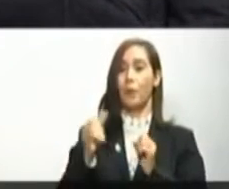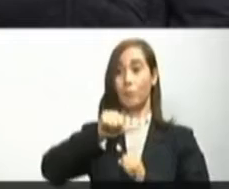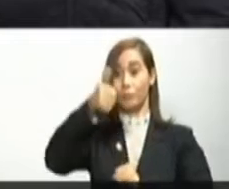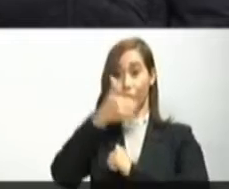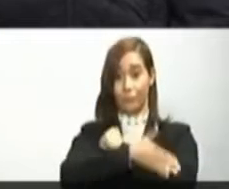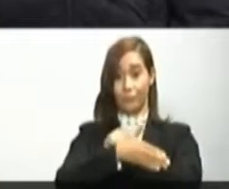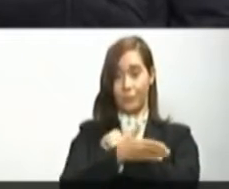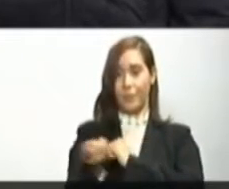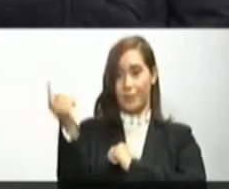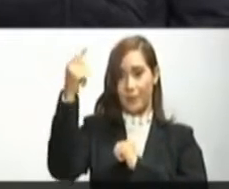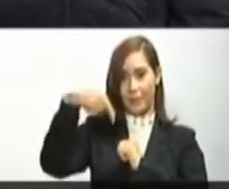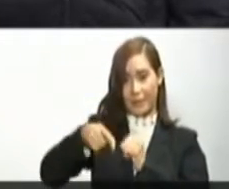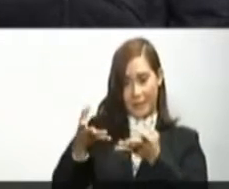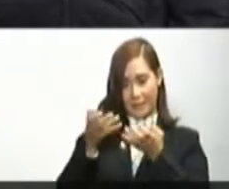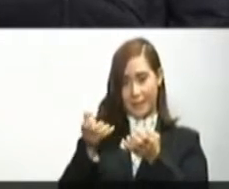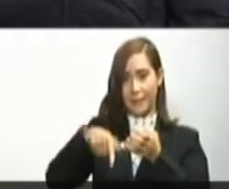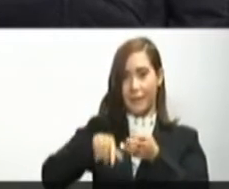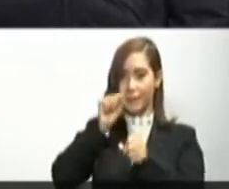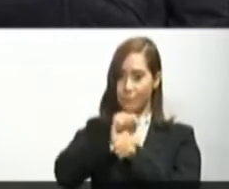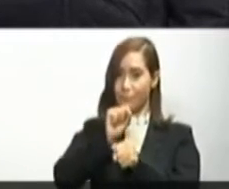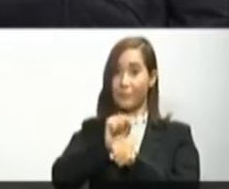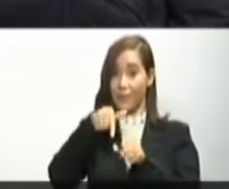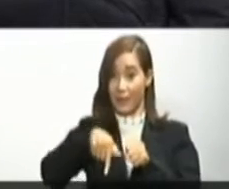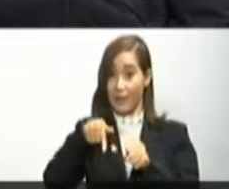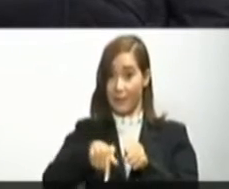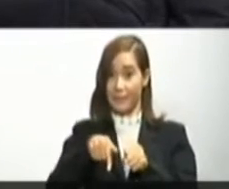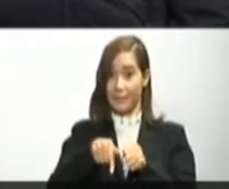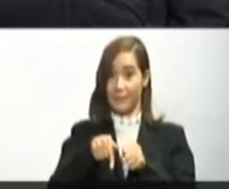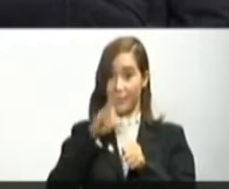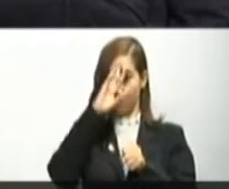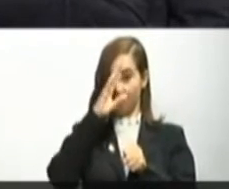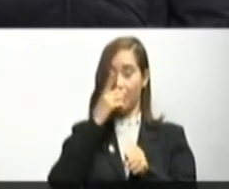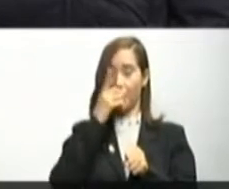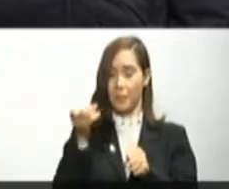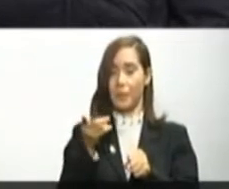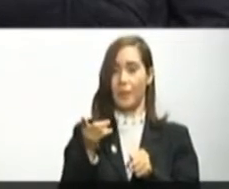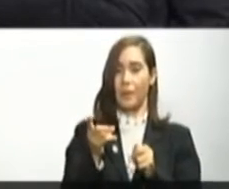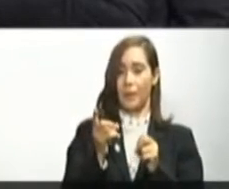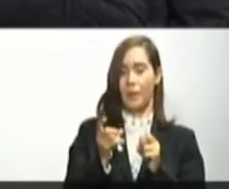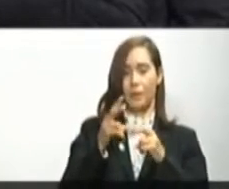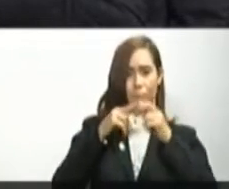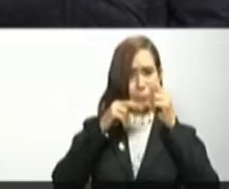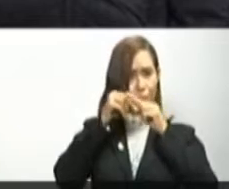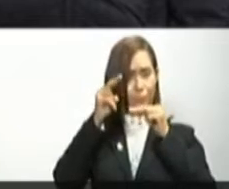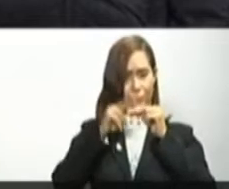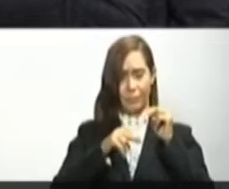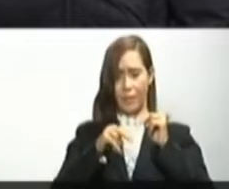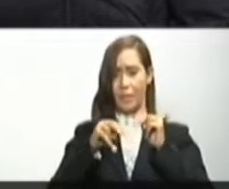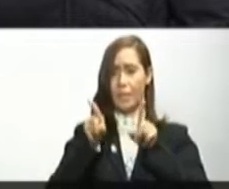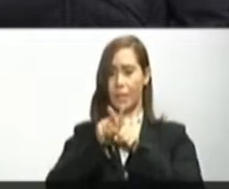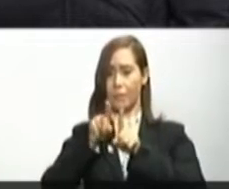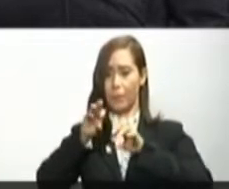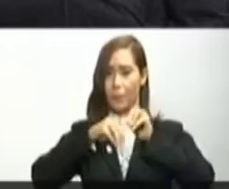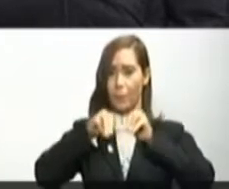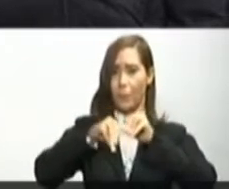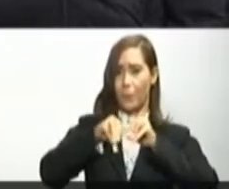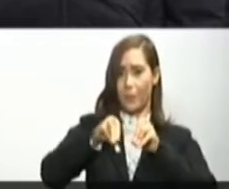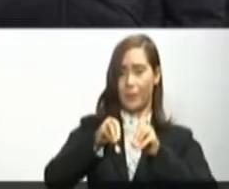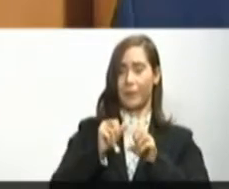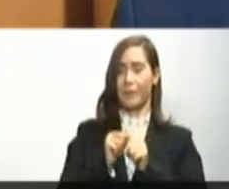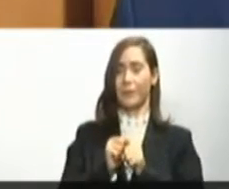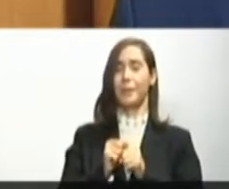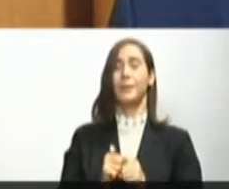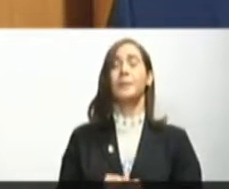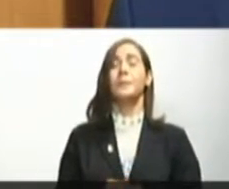inversiones. Le informé de la cercanía a los importantes mercados, de los planes que estamos